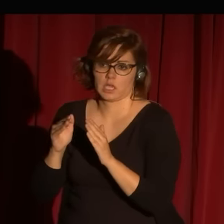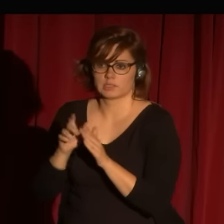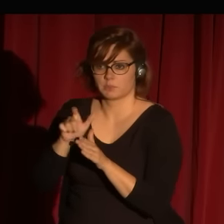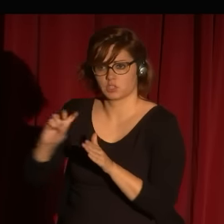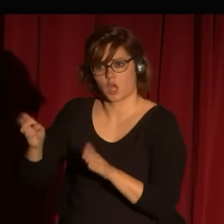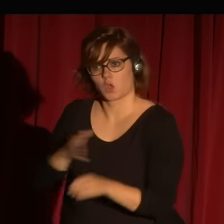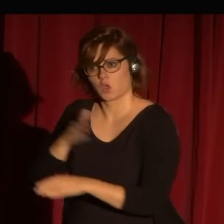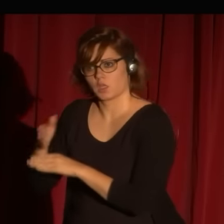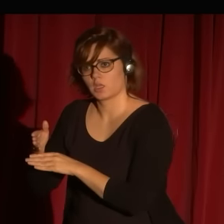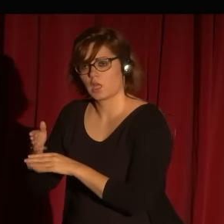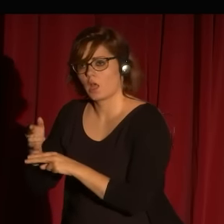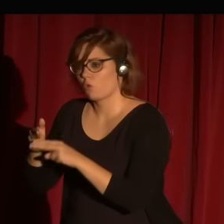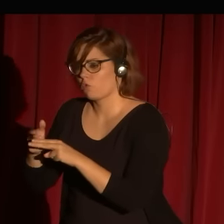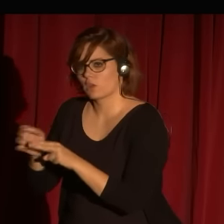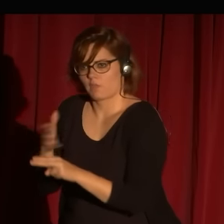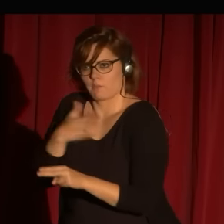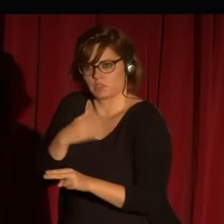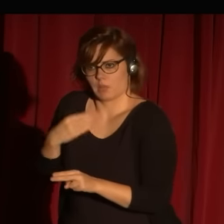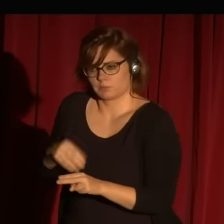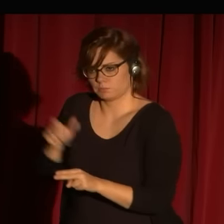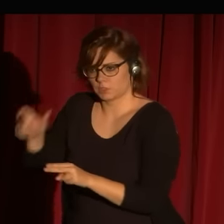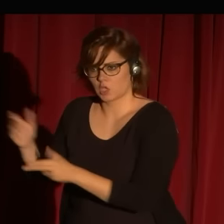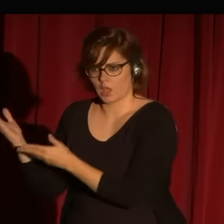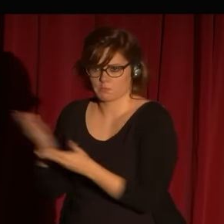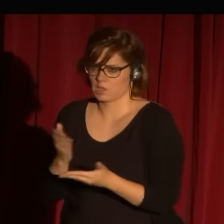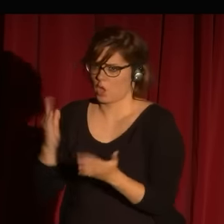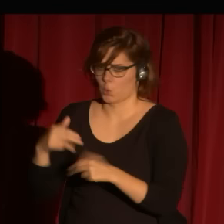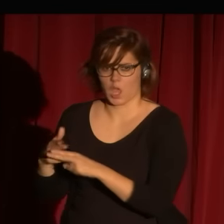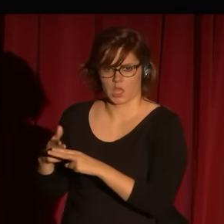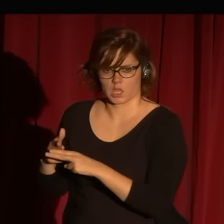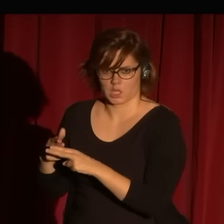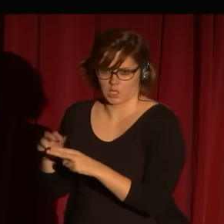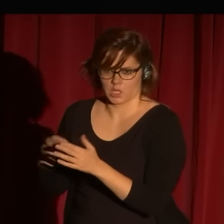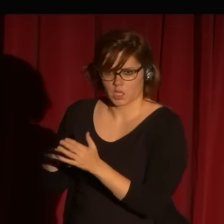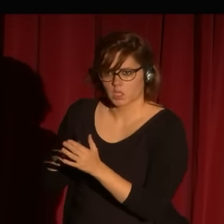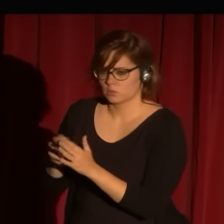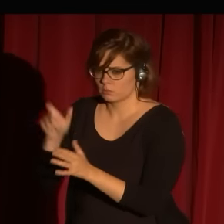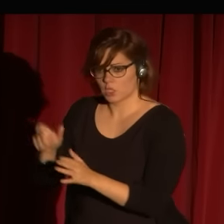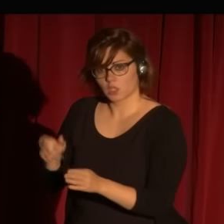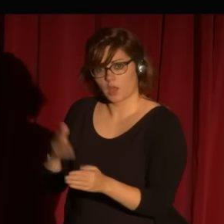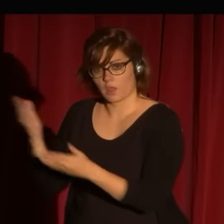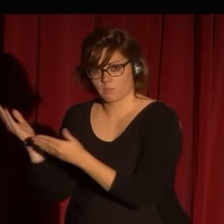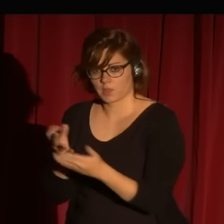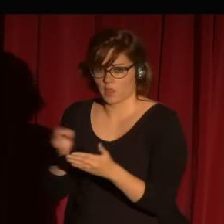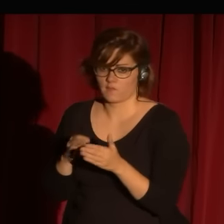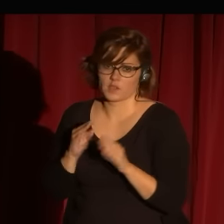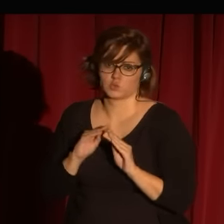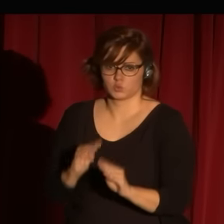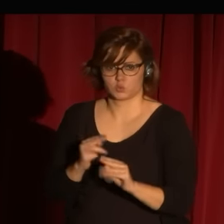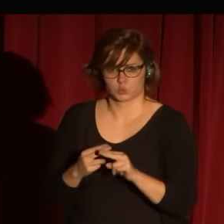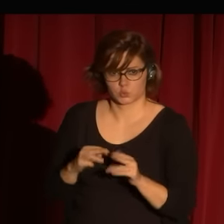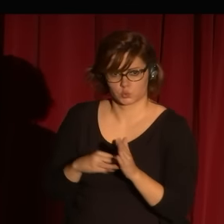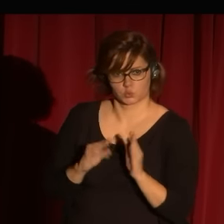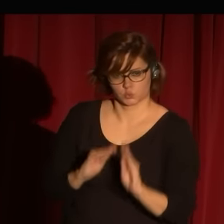los cubiertos los ponía uno mismo el anfitrión no tenía cubiertos los cubiertos los llevaba quién iba a comer el comensal y por lo tanto los